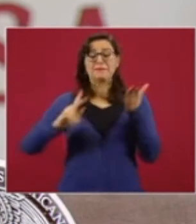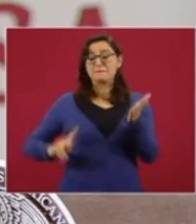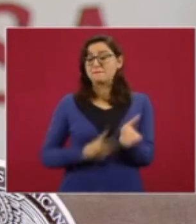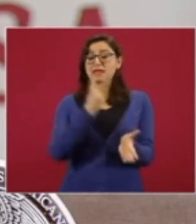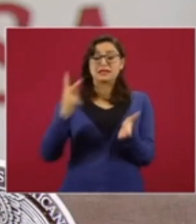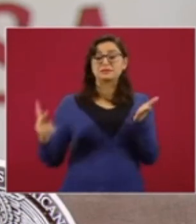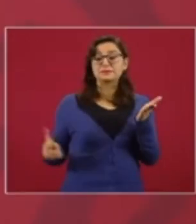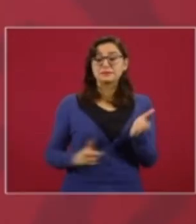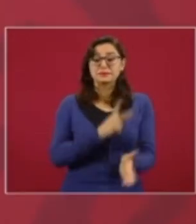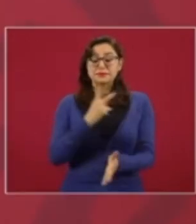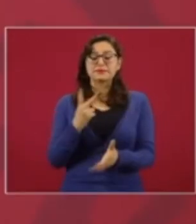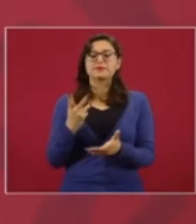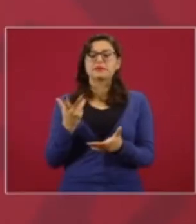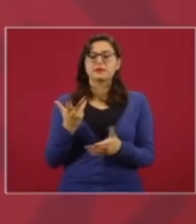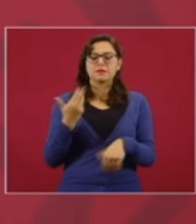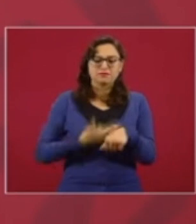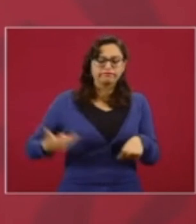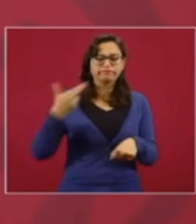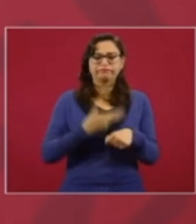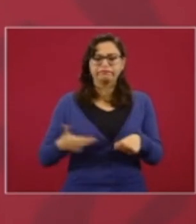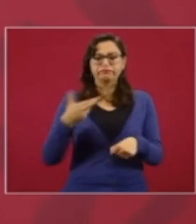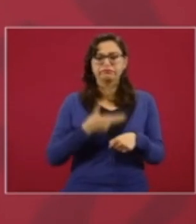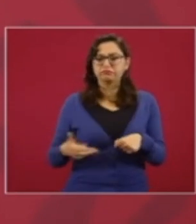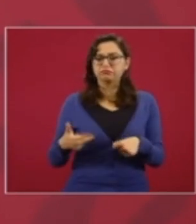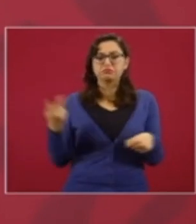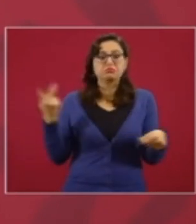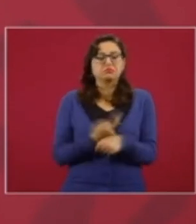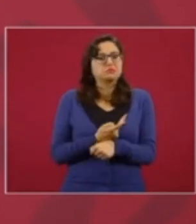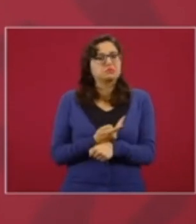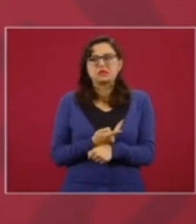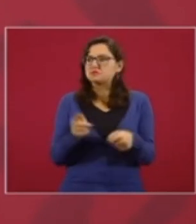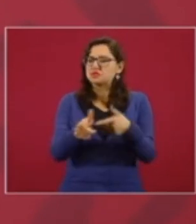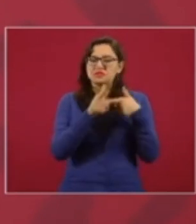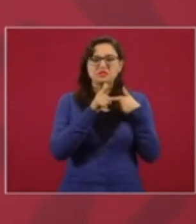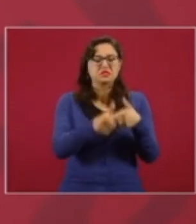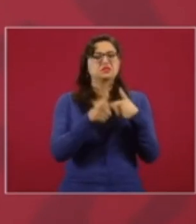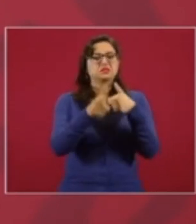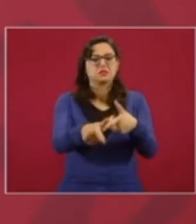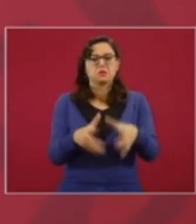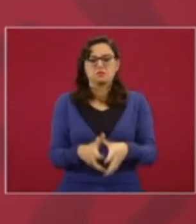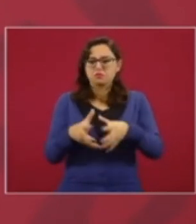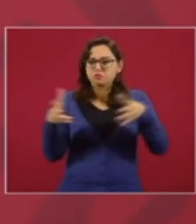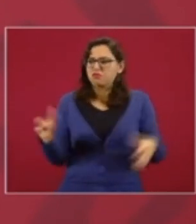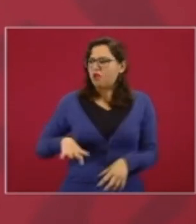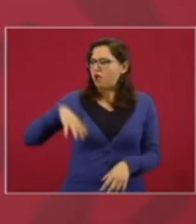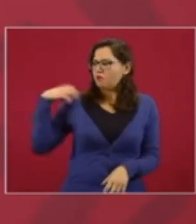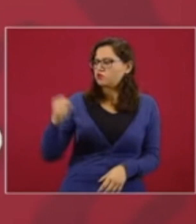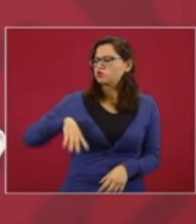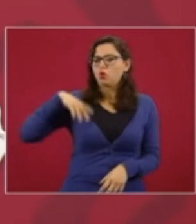distintas acciones siguen incrementando y siguen aumentando los abusos